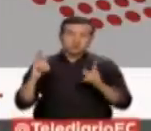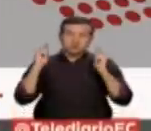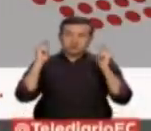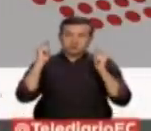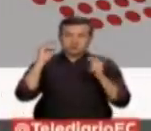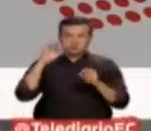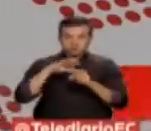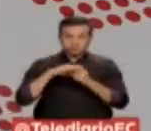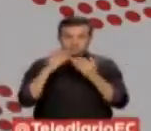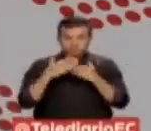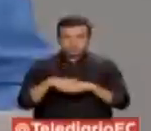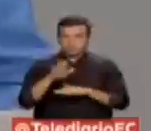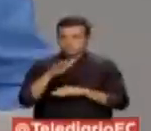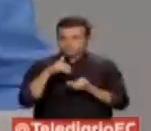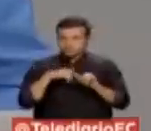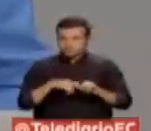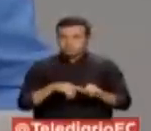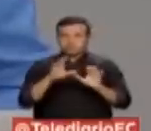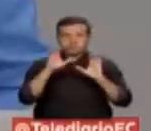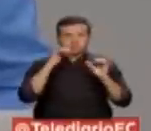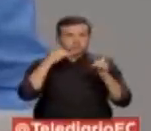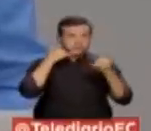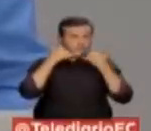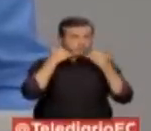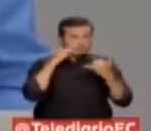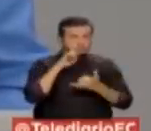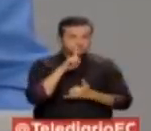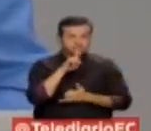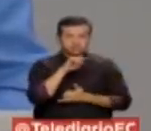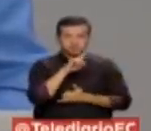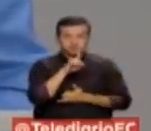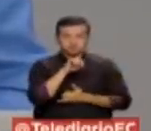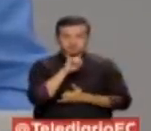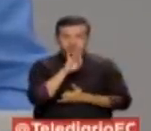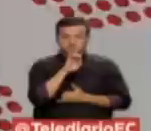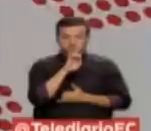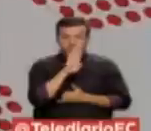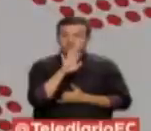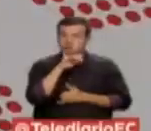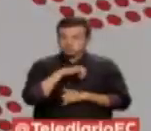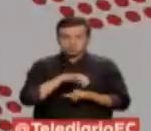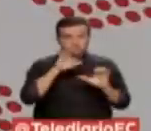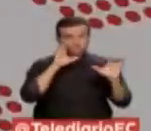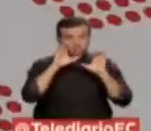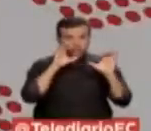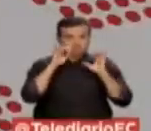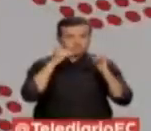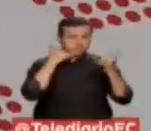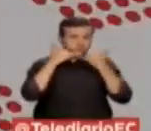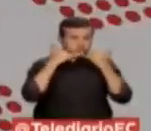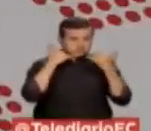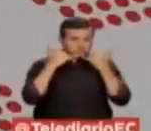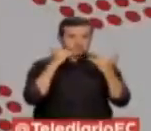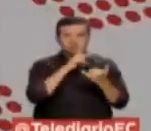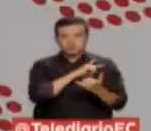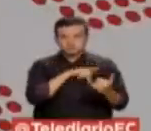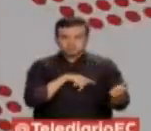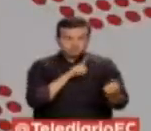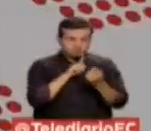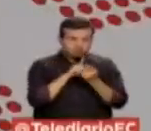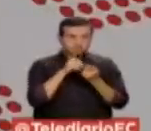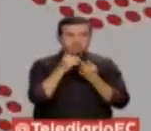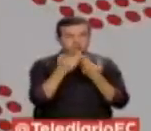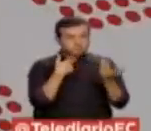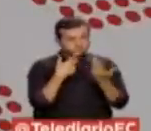elecciones seccionales usted va a seguir hablando por teléfono con la presidenta Elizabeth cabe yo voy a seguir hablando por teléfono en persona en los